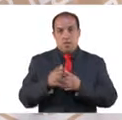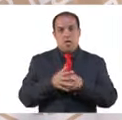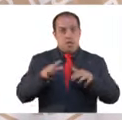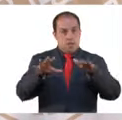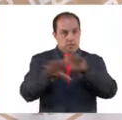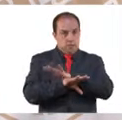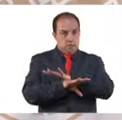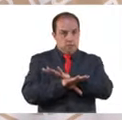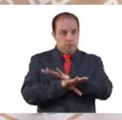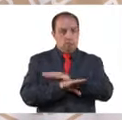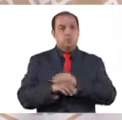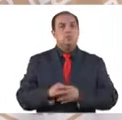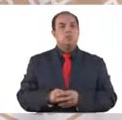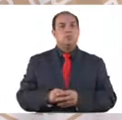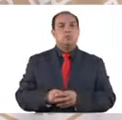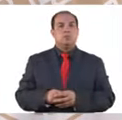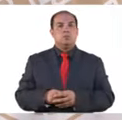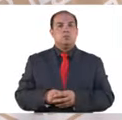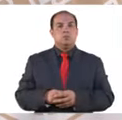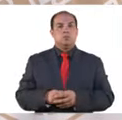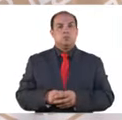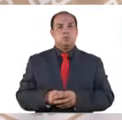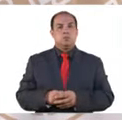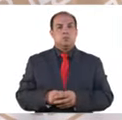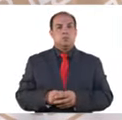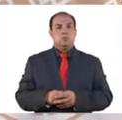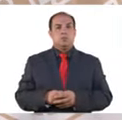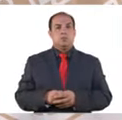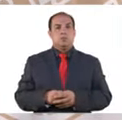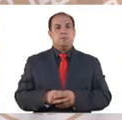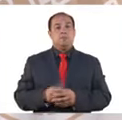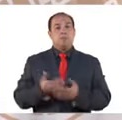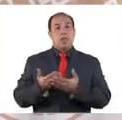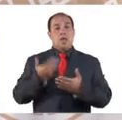transición. La última semana del sistema